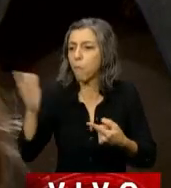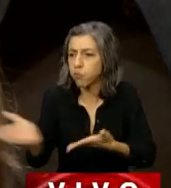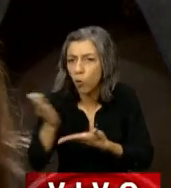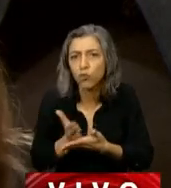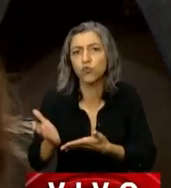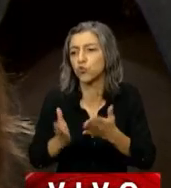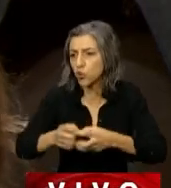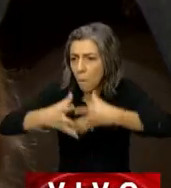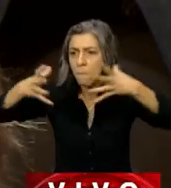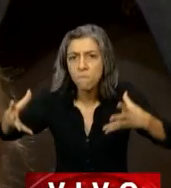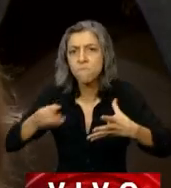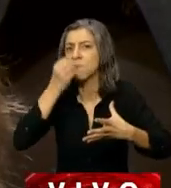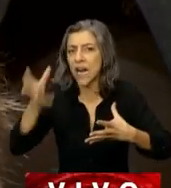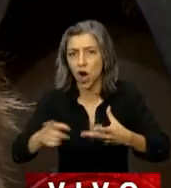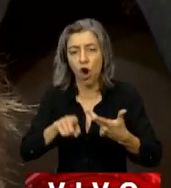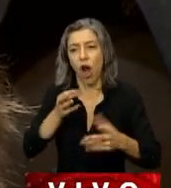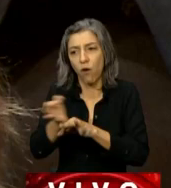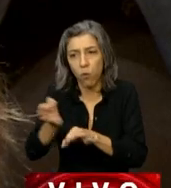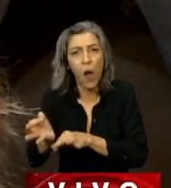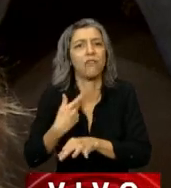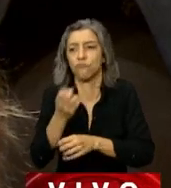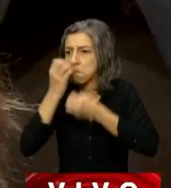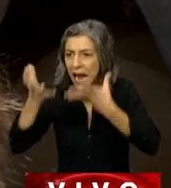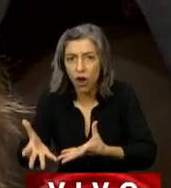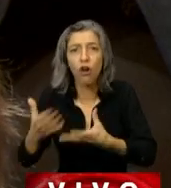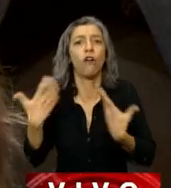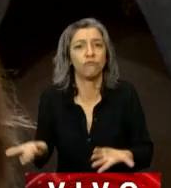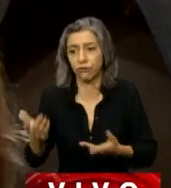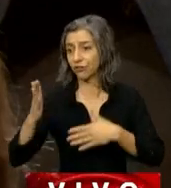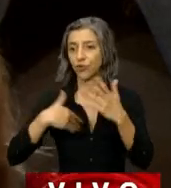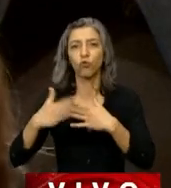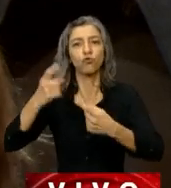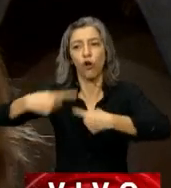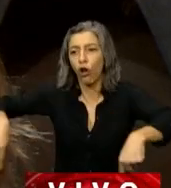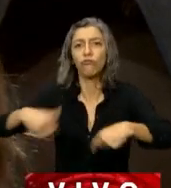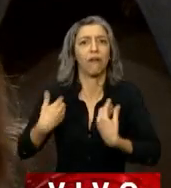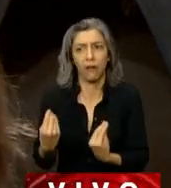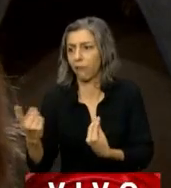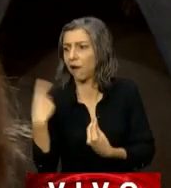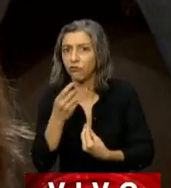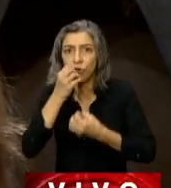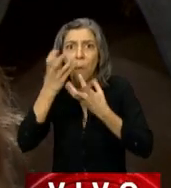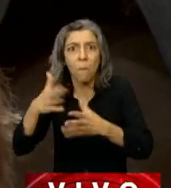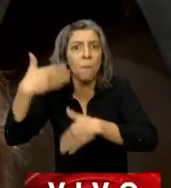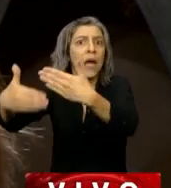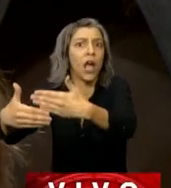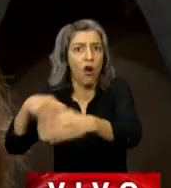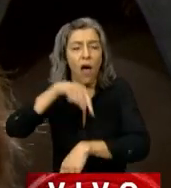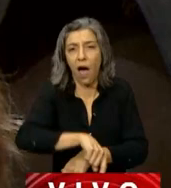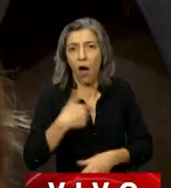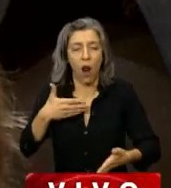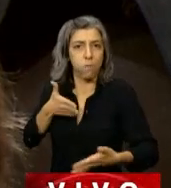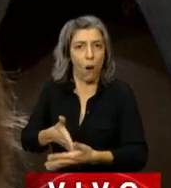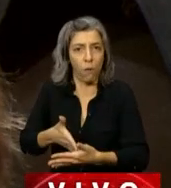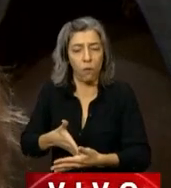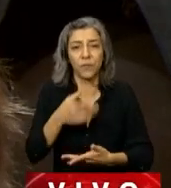también tenemos derecho a mejor educación, es decir, las obras que en definitiva nos permiten tener un futuro mejor. Es